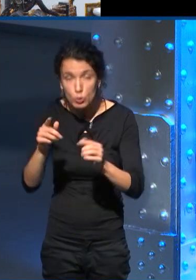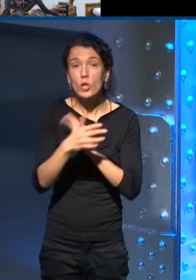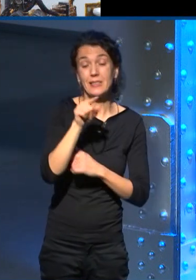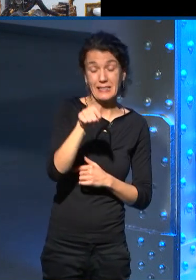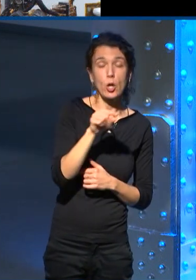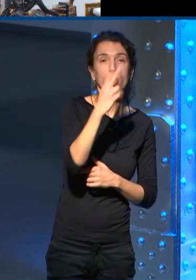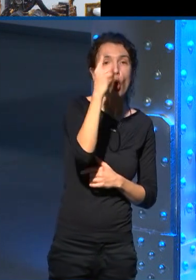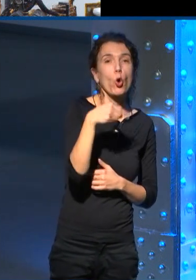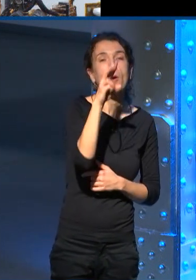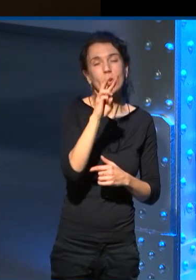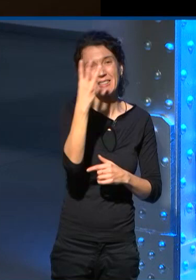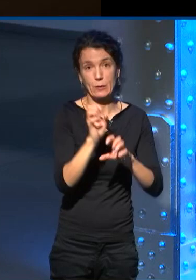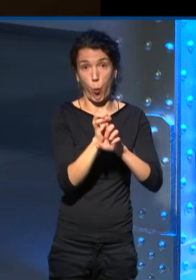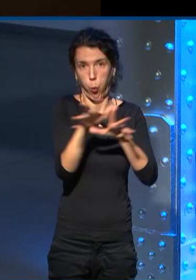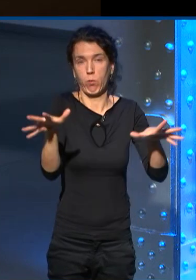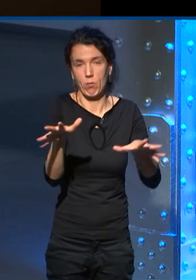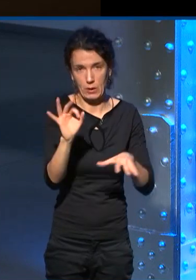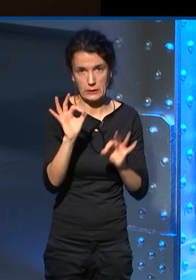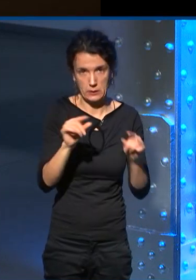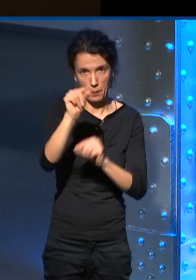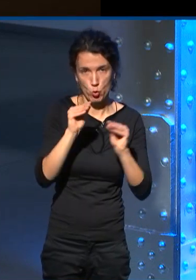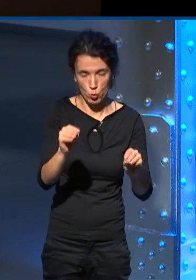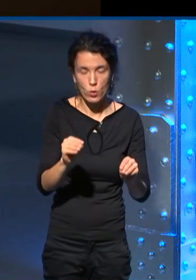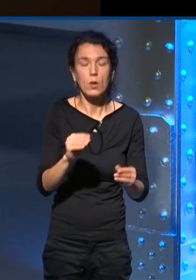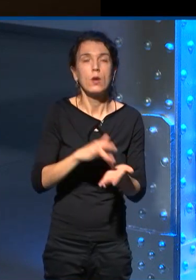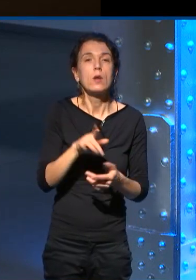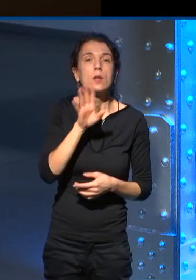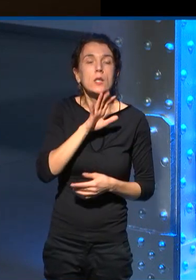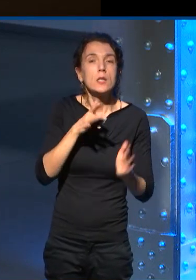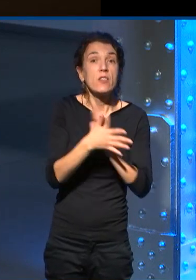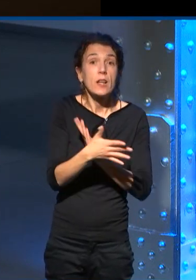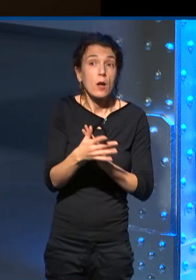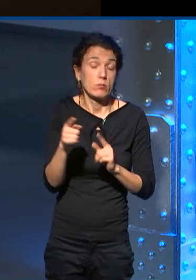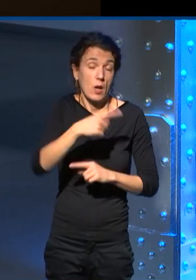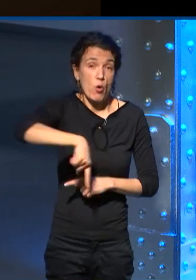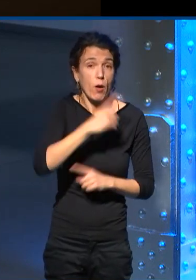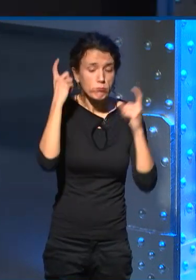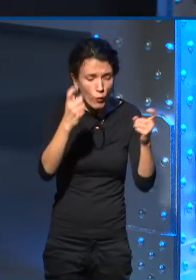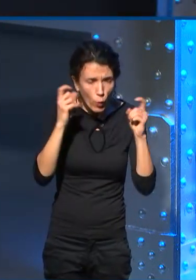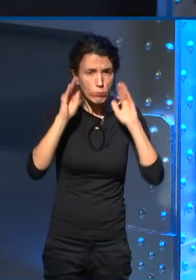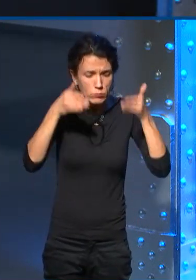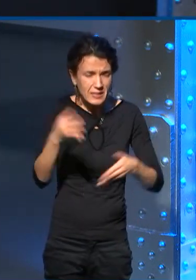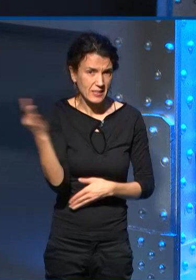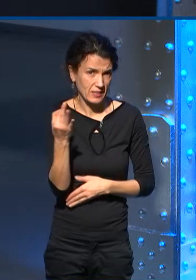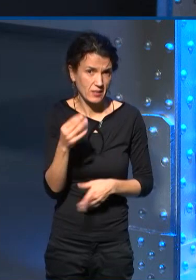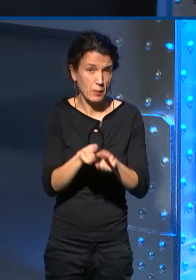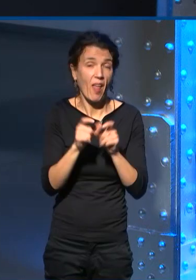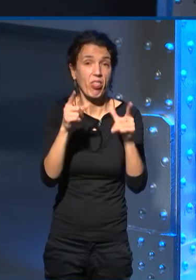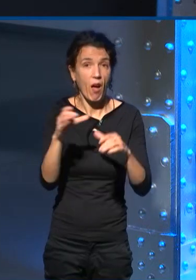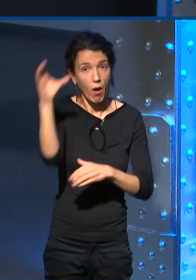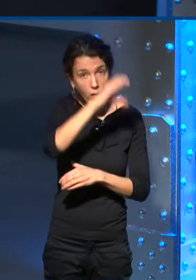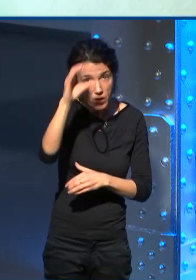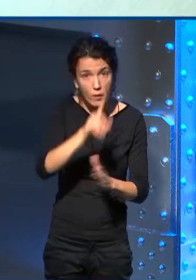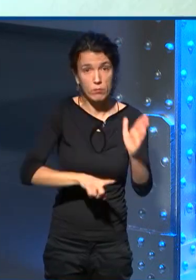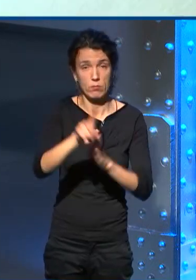metros de largo cuando está desplegado. ¿Dónde están puestos nuestros esfuerzos actualmente? Y me voy a referir solo a las contribuciones científicas.